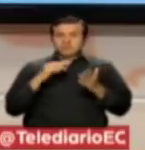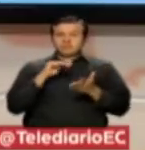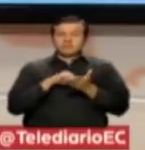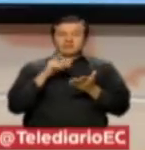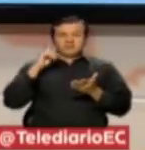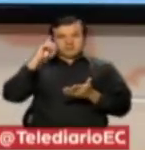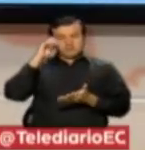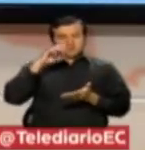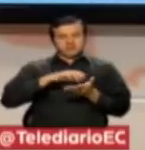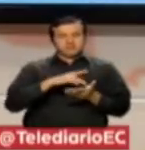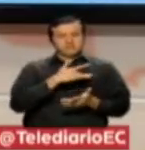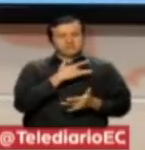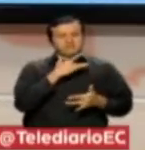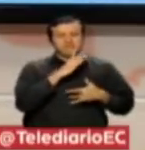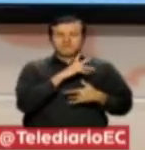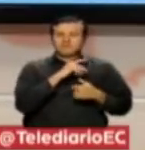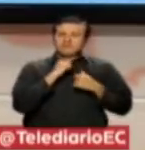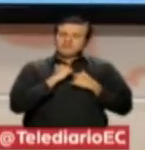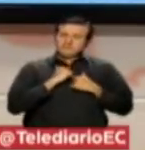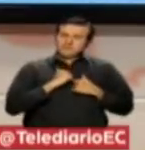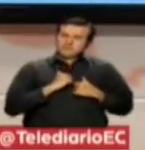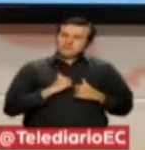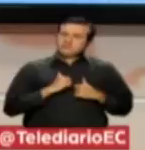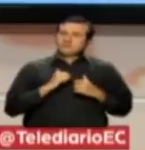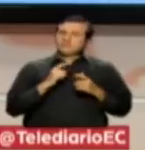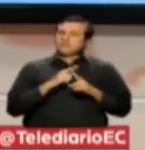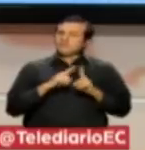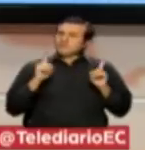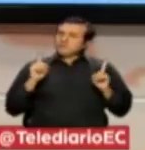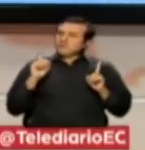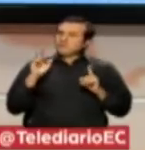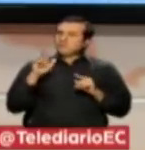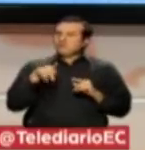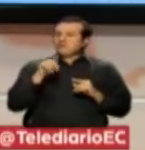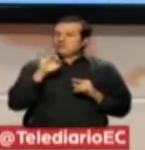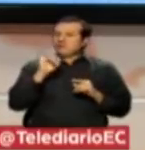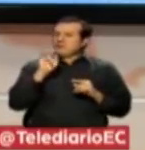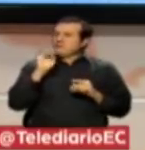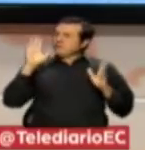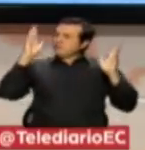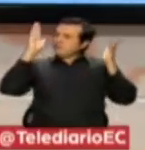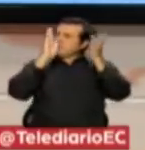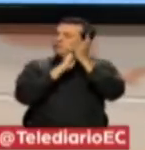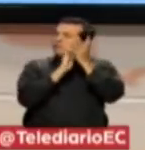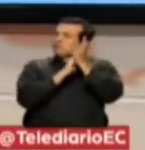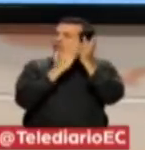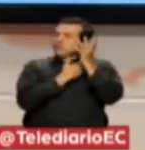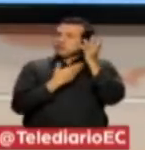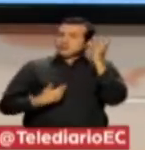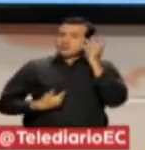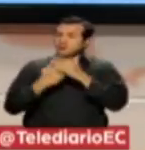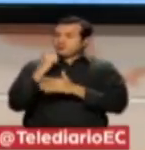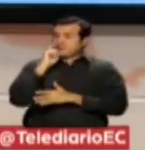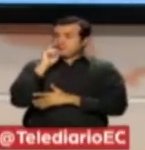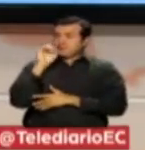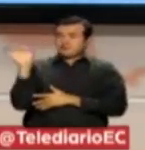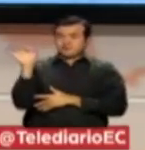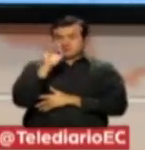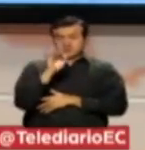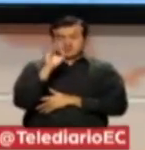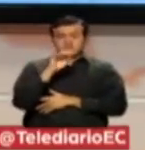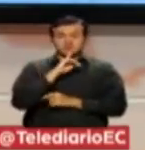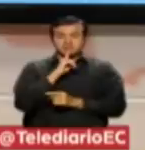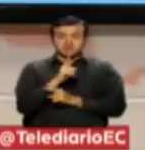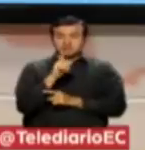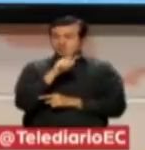del gobierno nos duele profundamente. Al contrario de eso, el señor Patiño va a celebrar la posesión de Maduro y es elogiado por Maduro, claro,